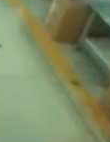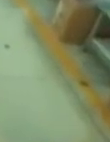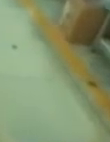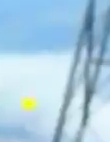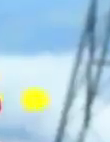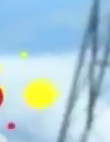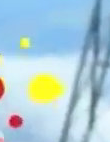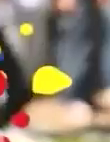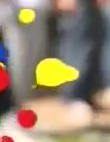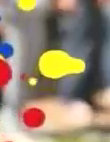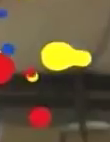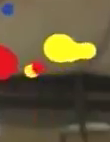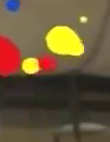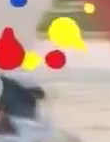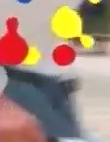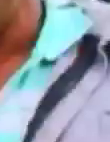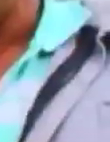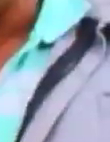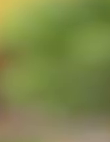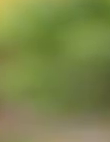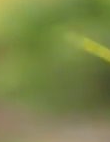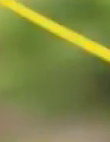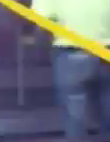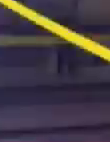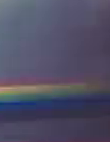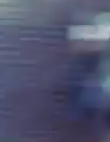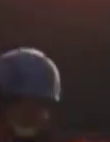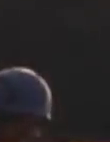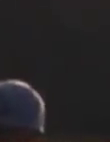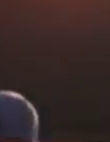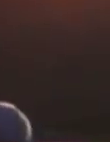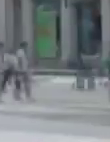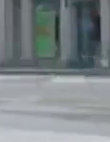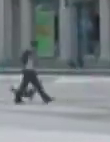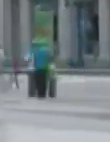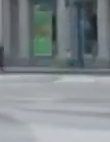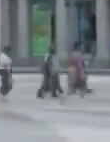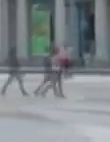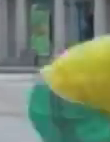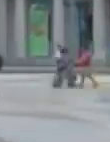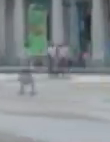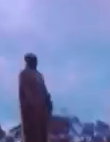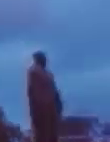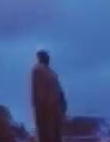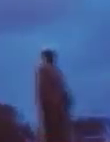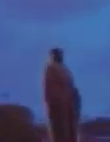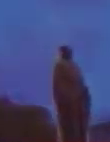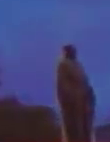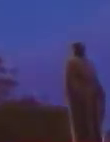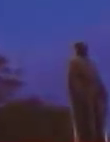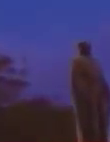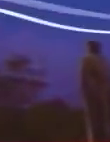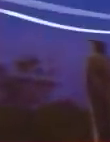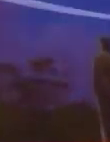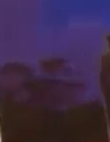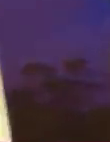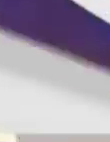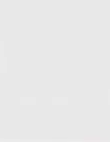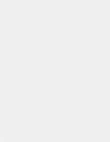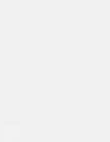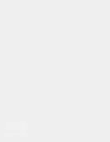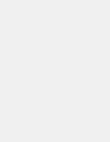Bienvenidos y bienvenidas. A continuación, una transmisión conjunta de radio y televisión por su derecho a